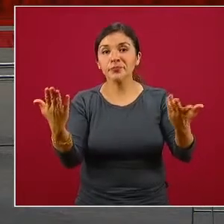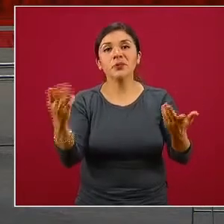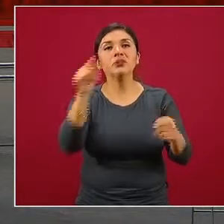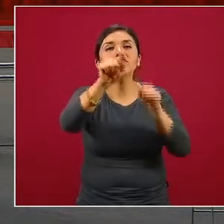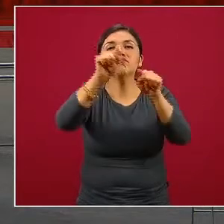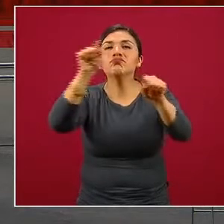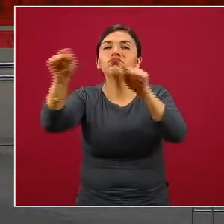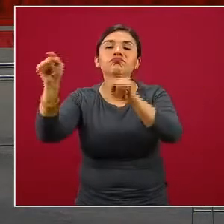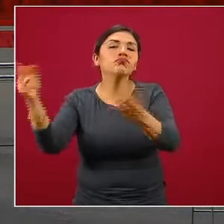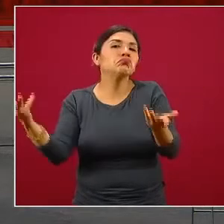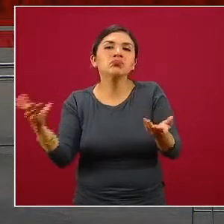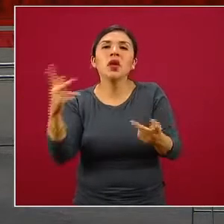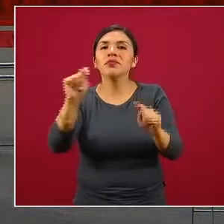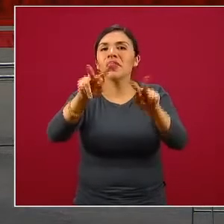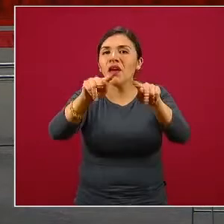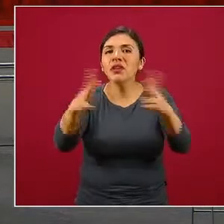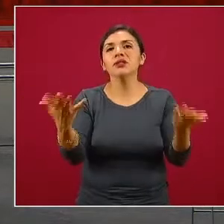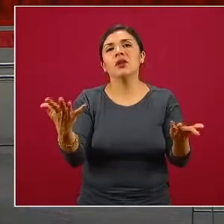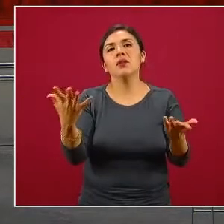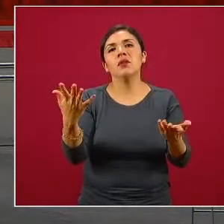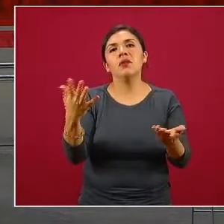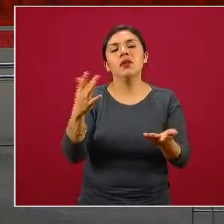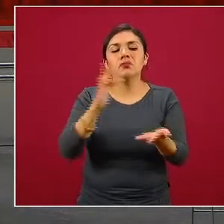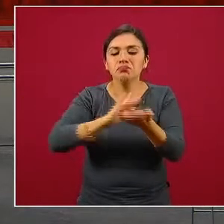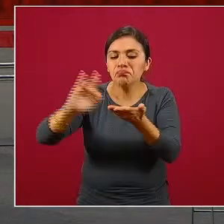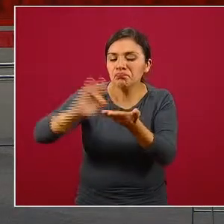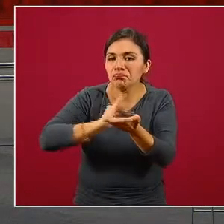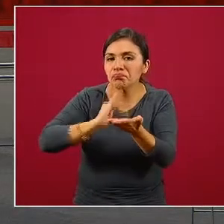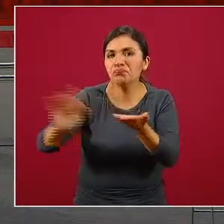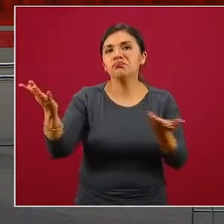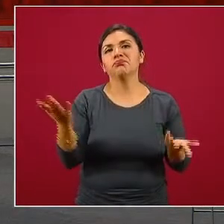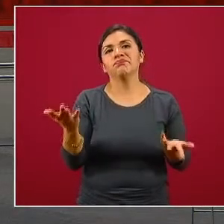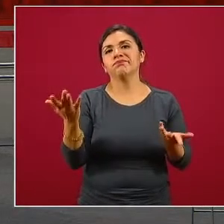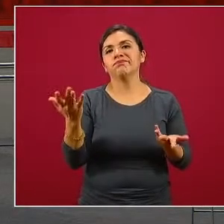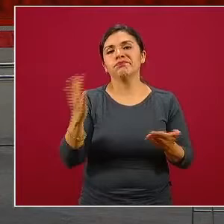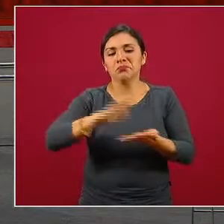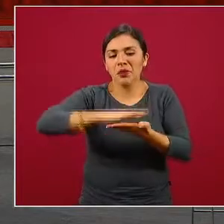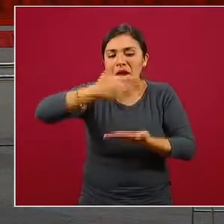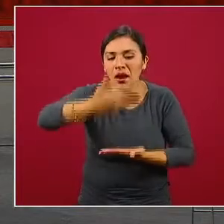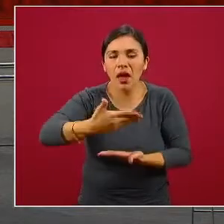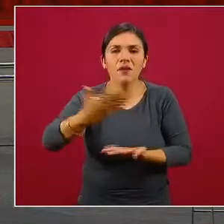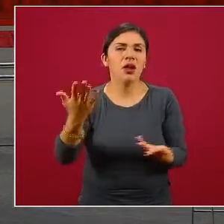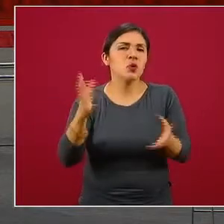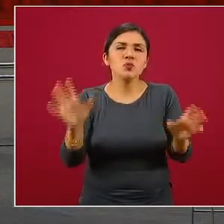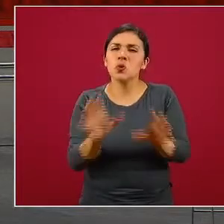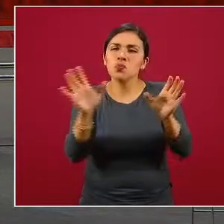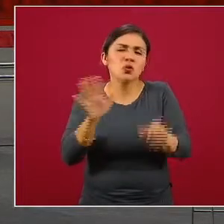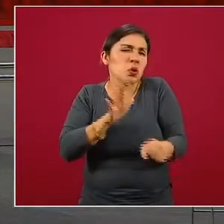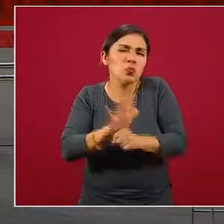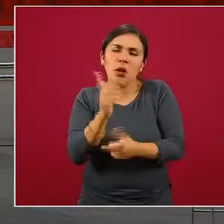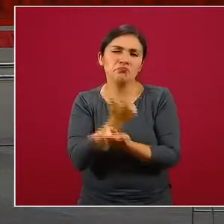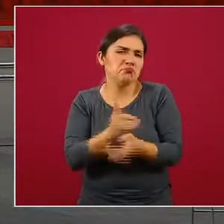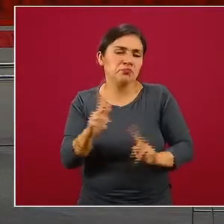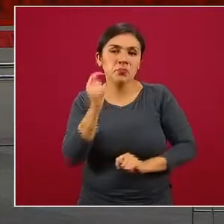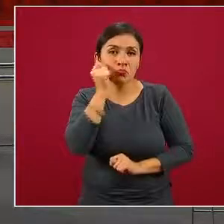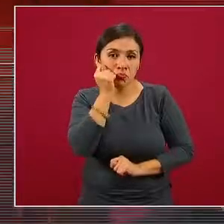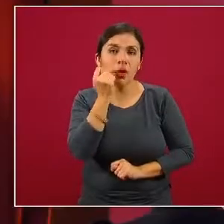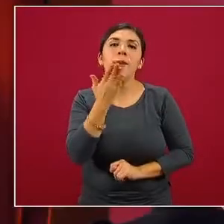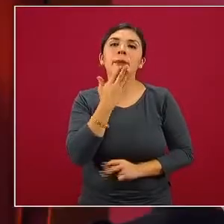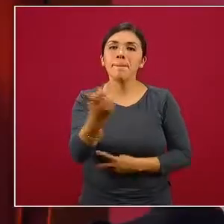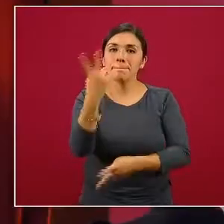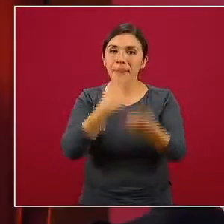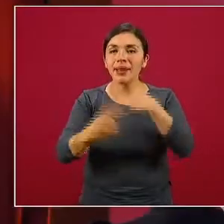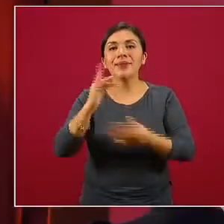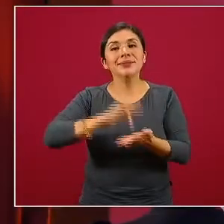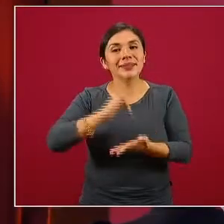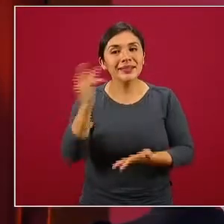desde su televisor, dispositivo móvil, tablet o computadora, lo que sea. Muy bienvenidos,